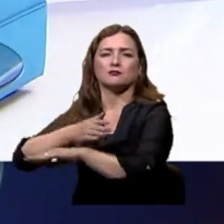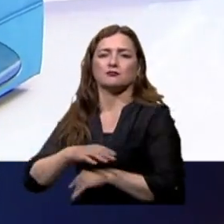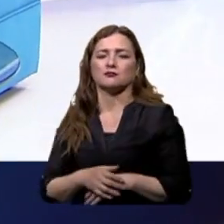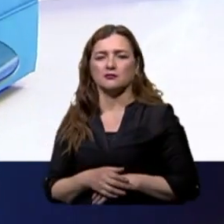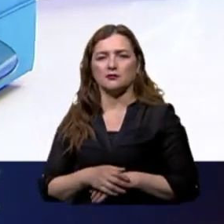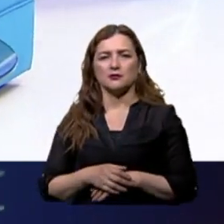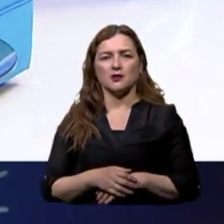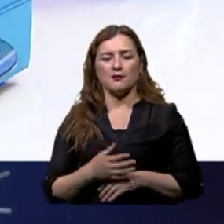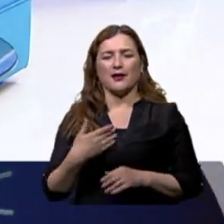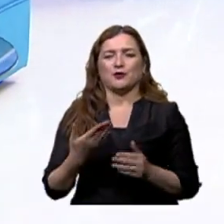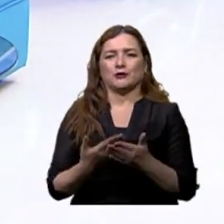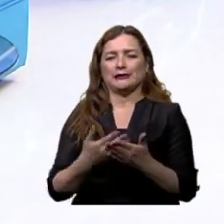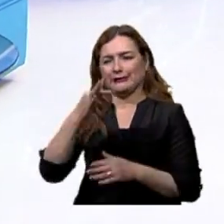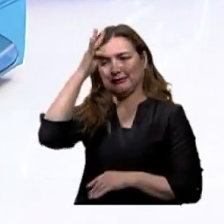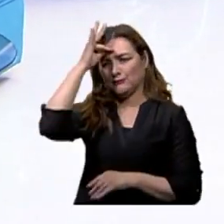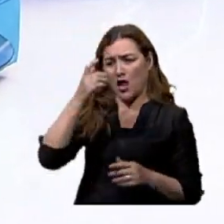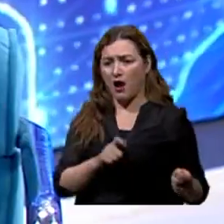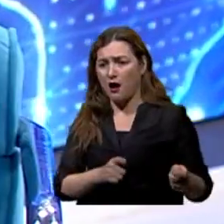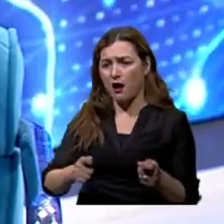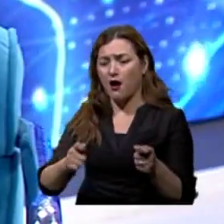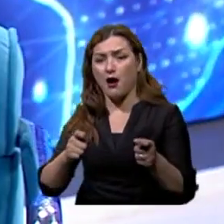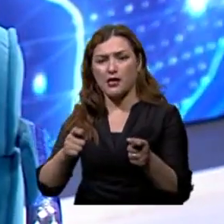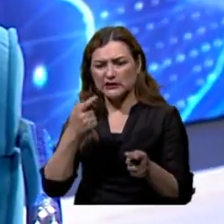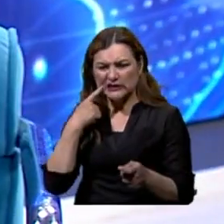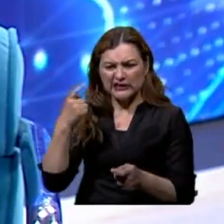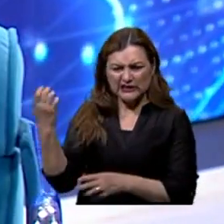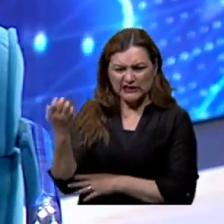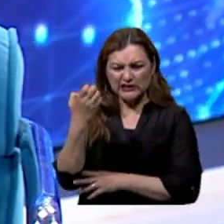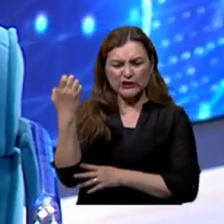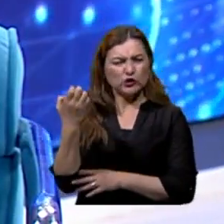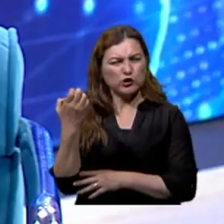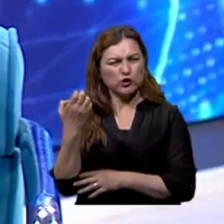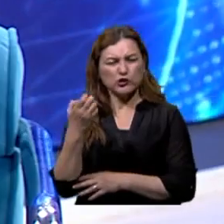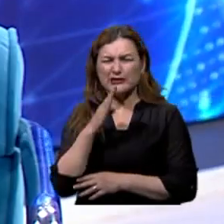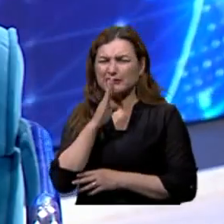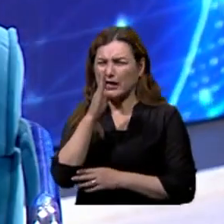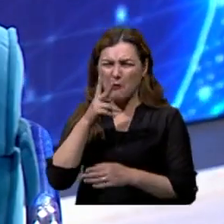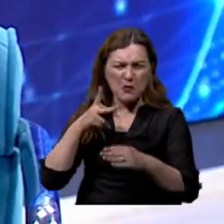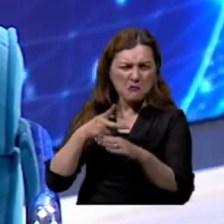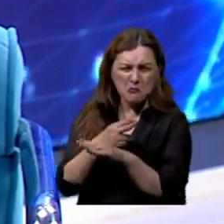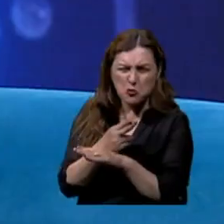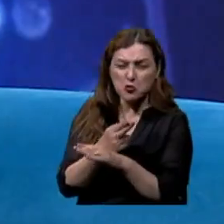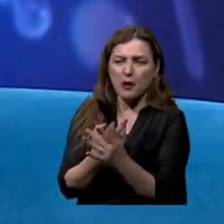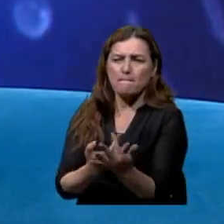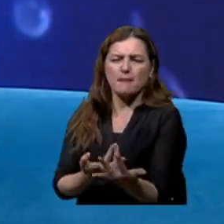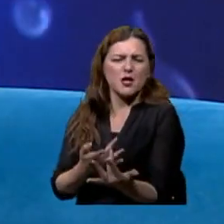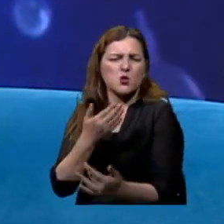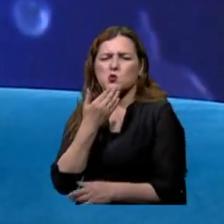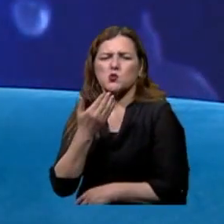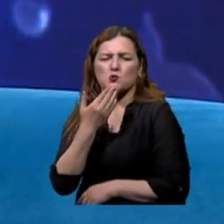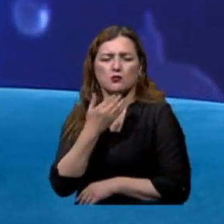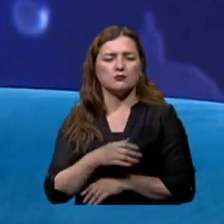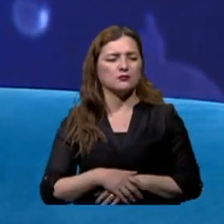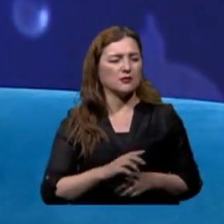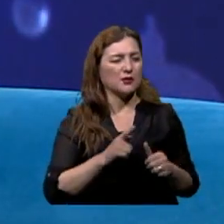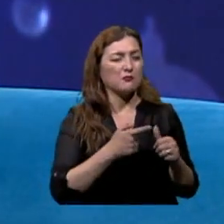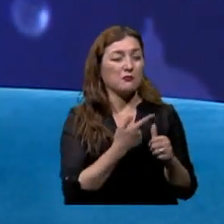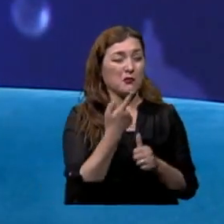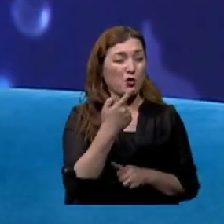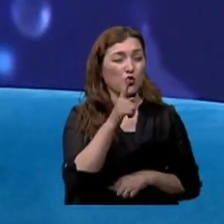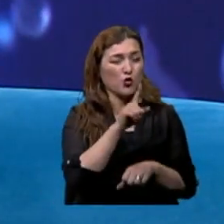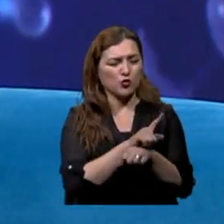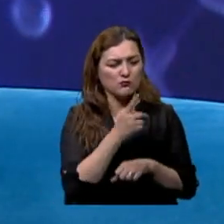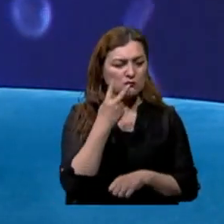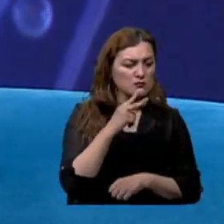de la amputación? Es decir, ¿se amputa siempre? ¿Hay que esperar? ¿Cómo manejan eso? Bueno, hay que entender que primero nosotros tenemos el concepto de que